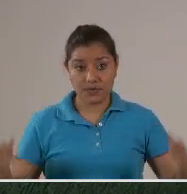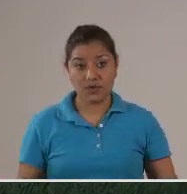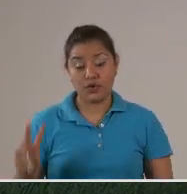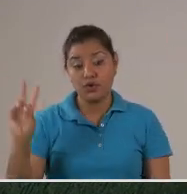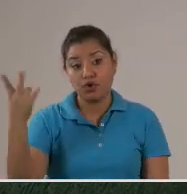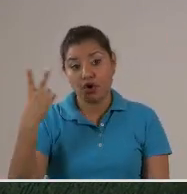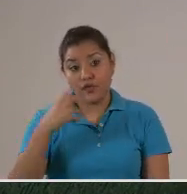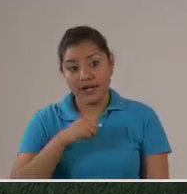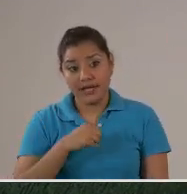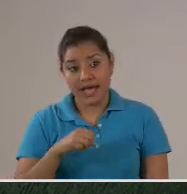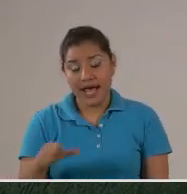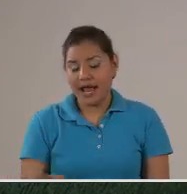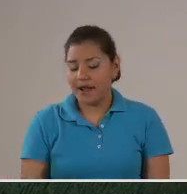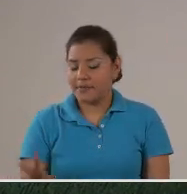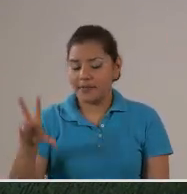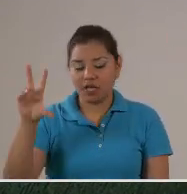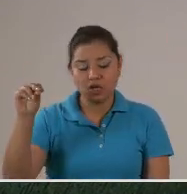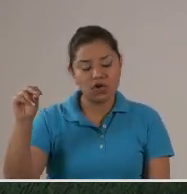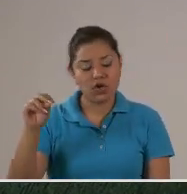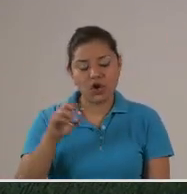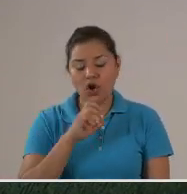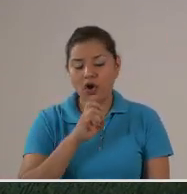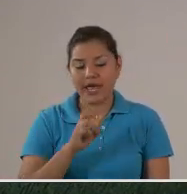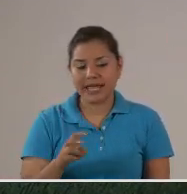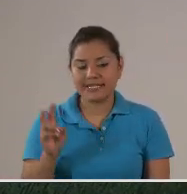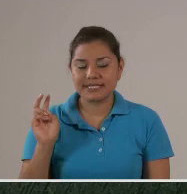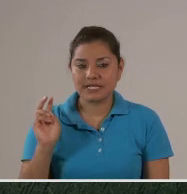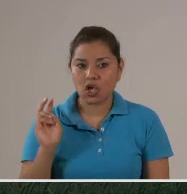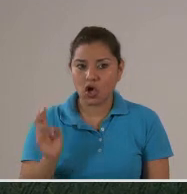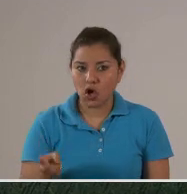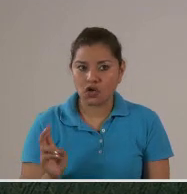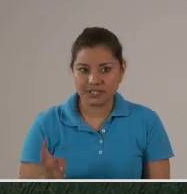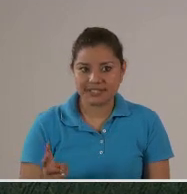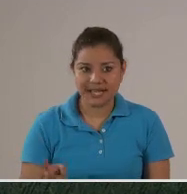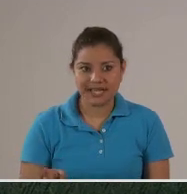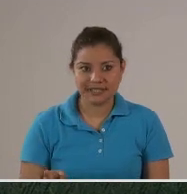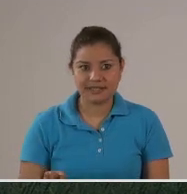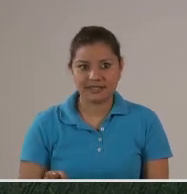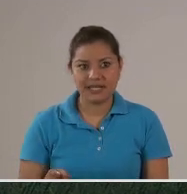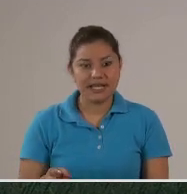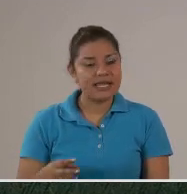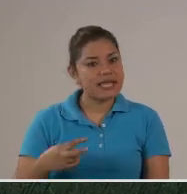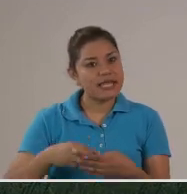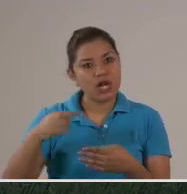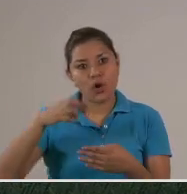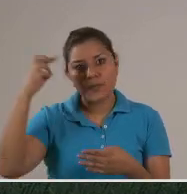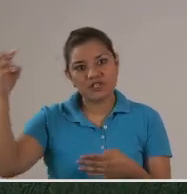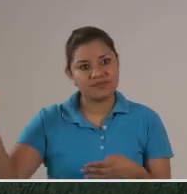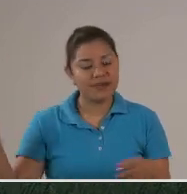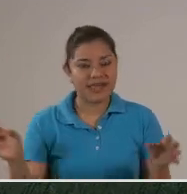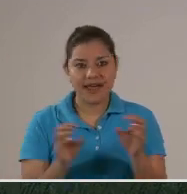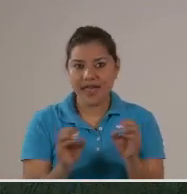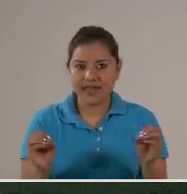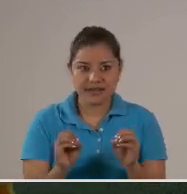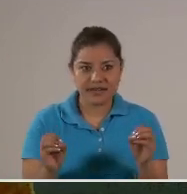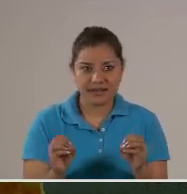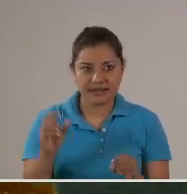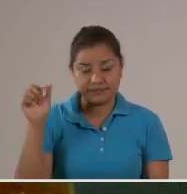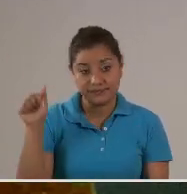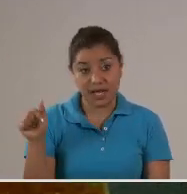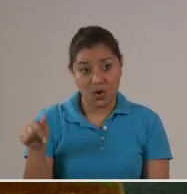ánimo es inconstante en todo sus caminos no puede prosperar en nazo lo dice la Biblia